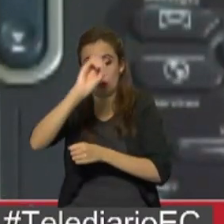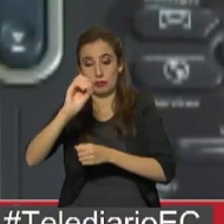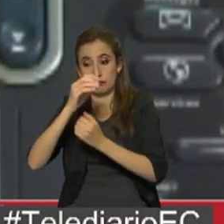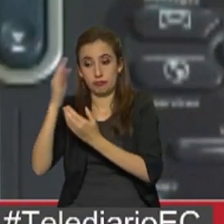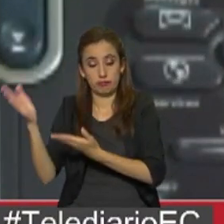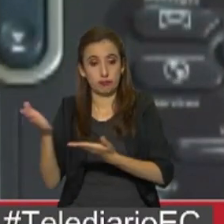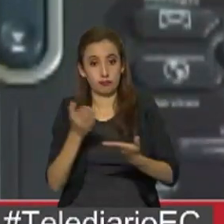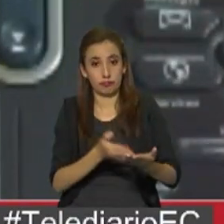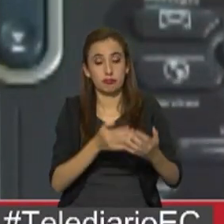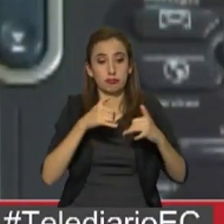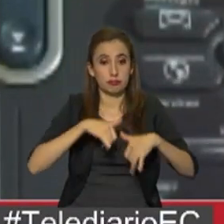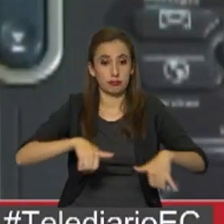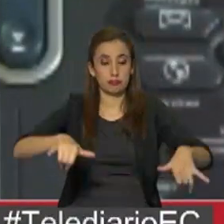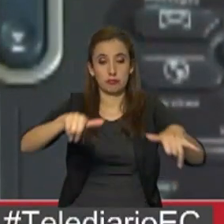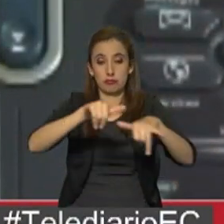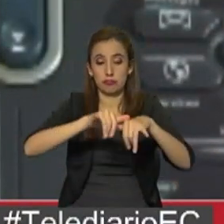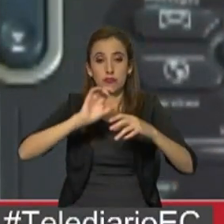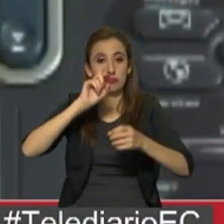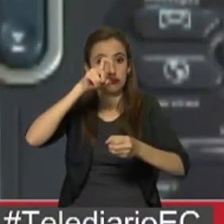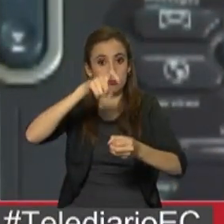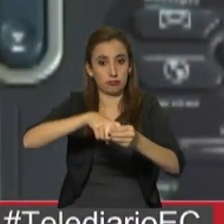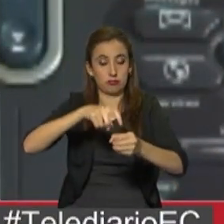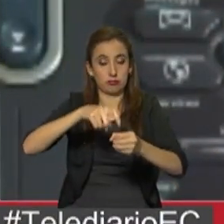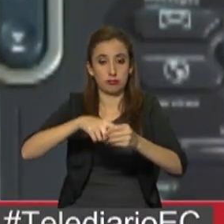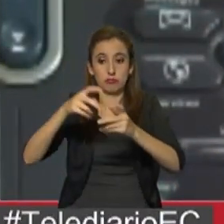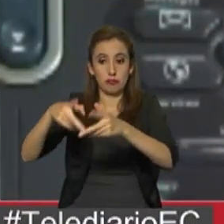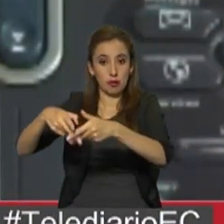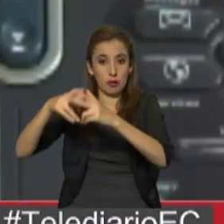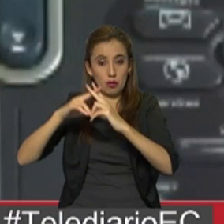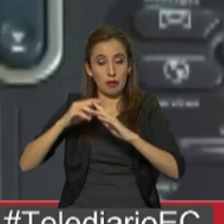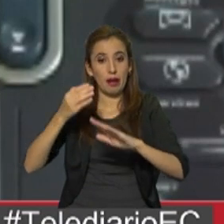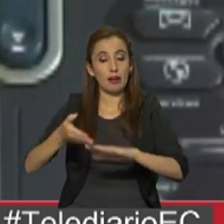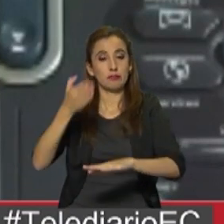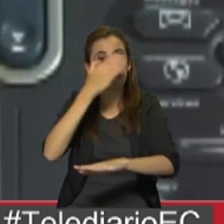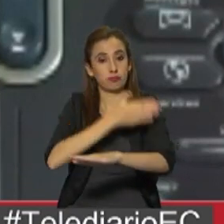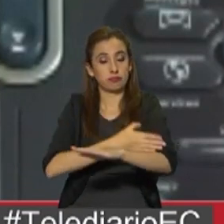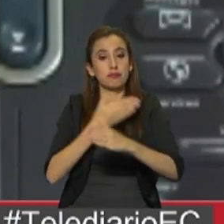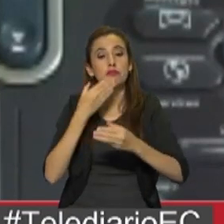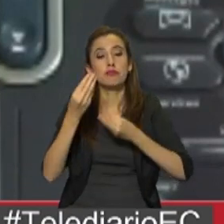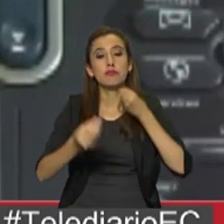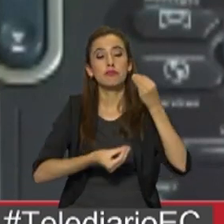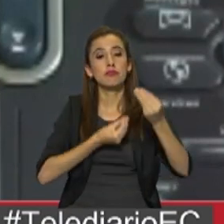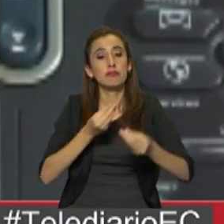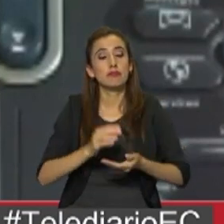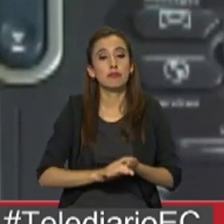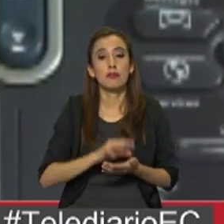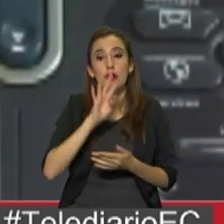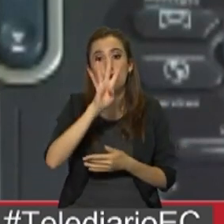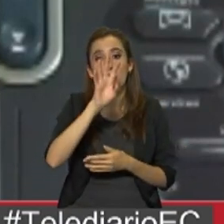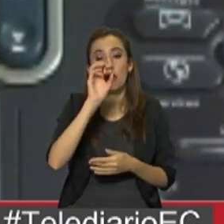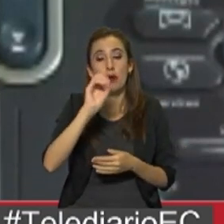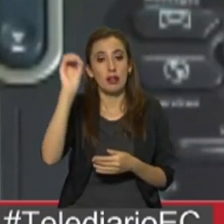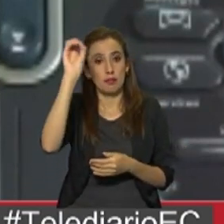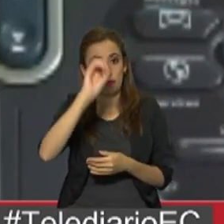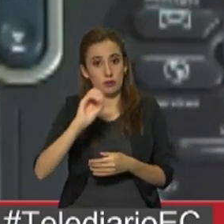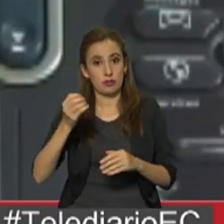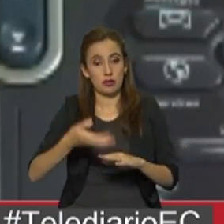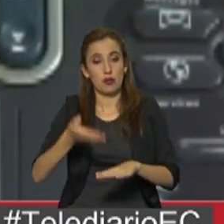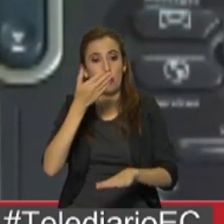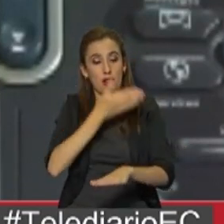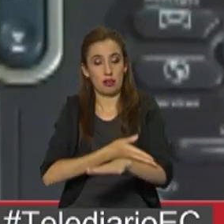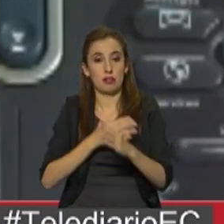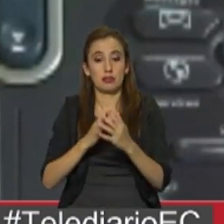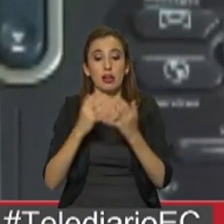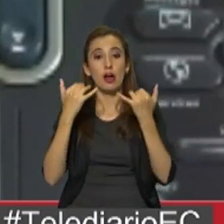para obtener estos precios en sus créditos quirografarios antes se podía comprometer el 40 por ciento hoy se ha